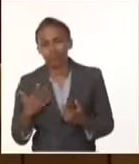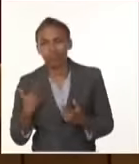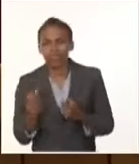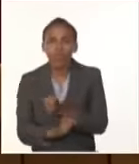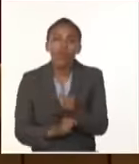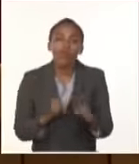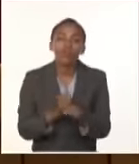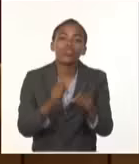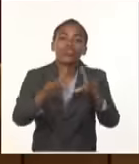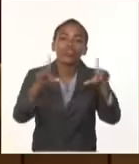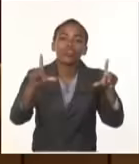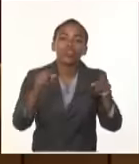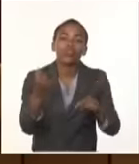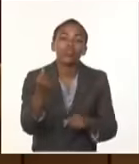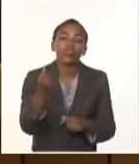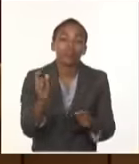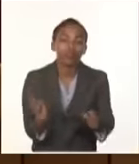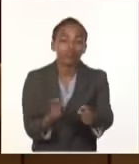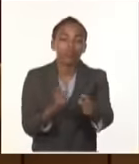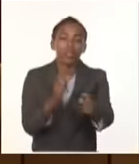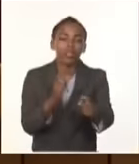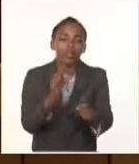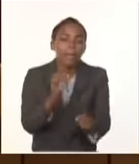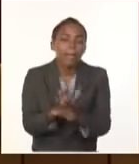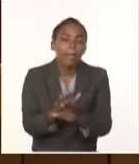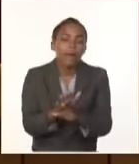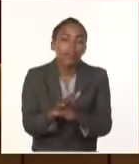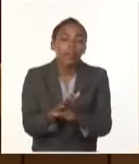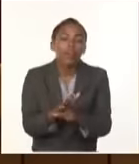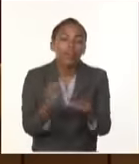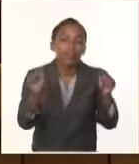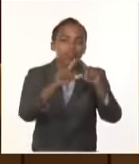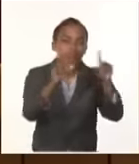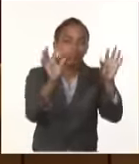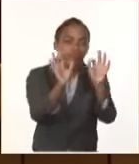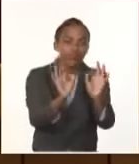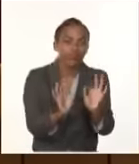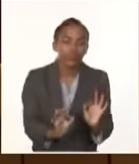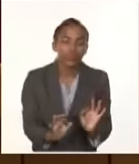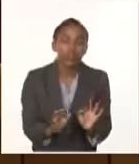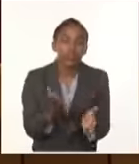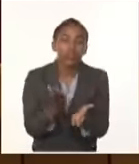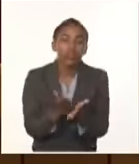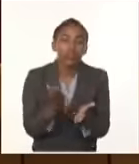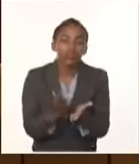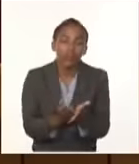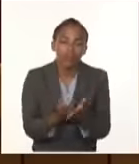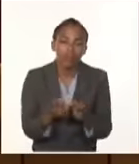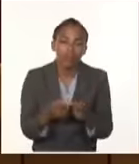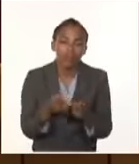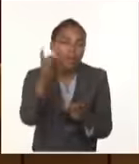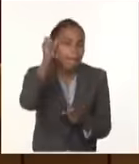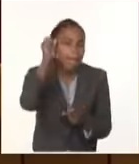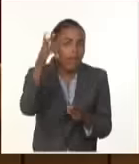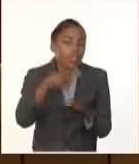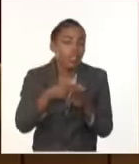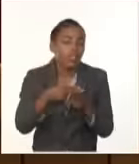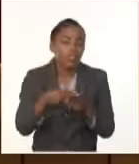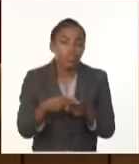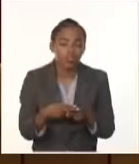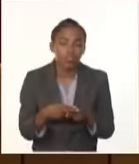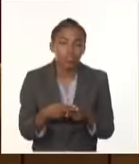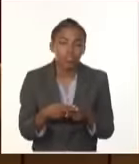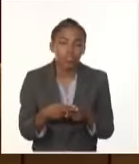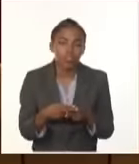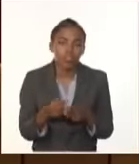de guerra partiendo de definiciones académicas y experiencias históricas previas. No voy a